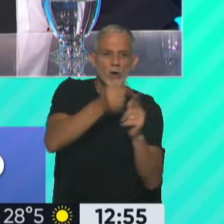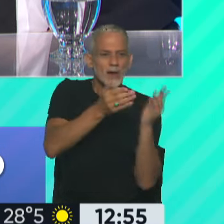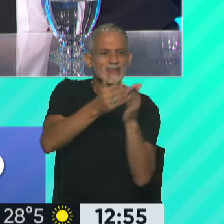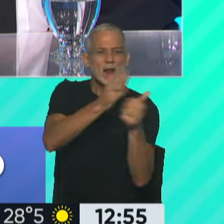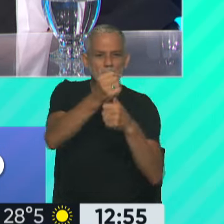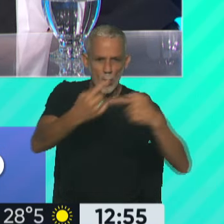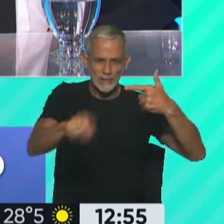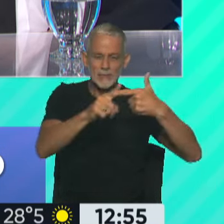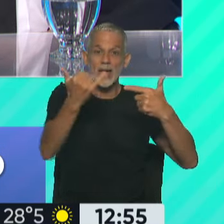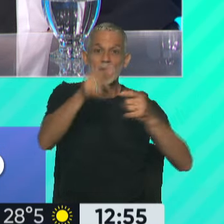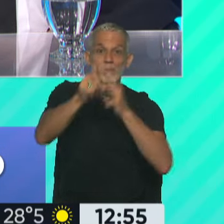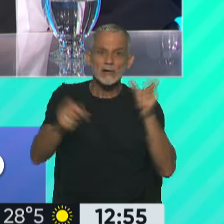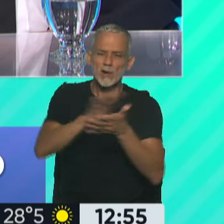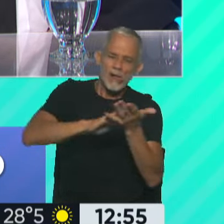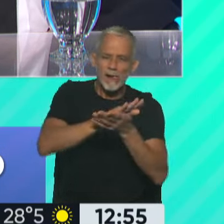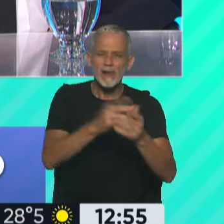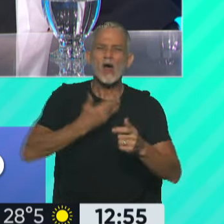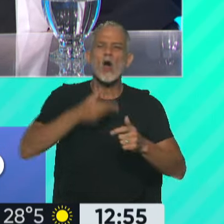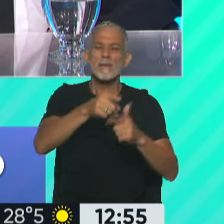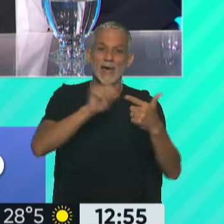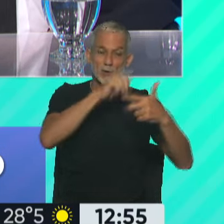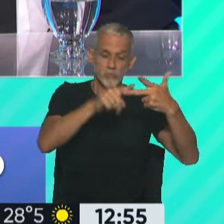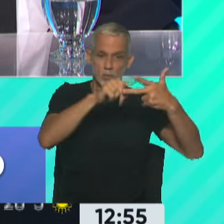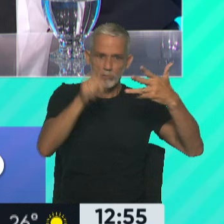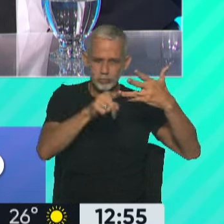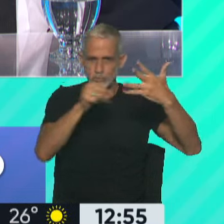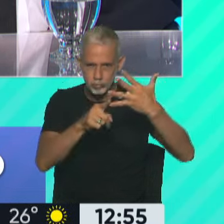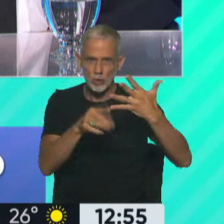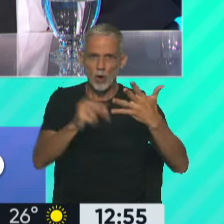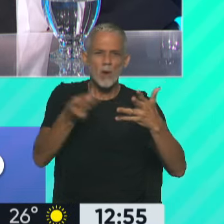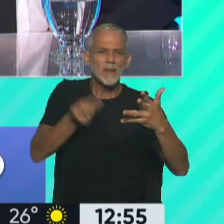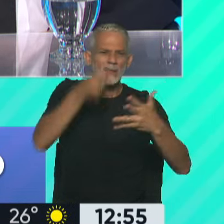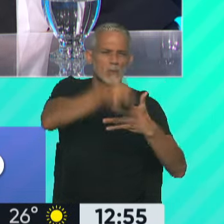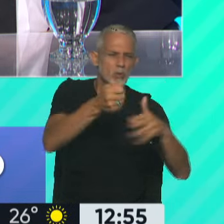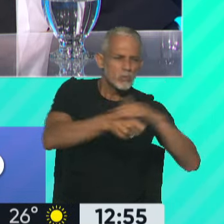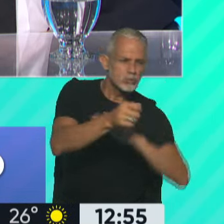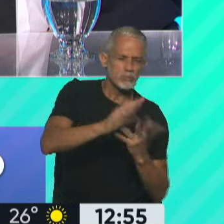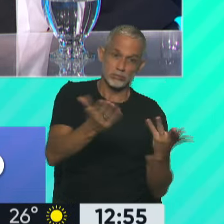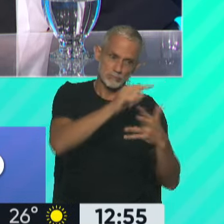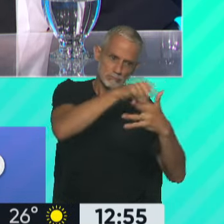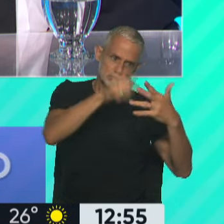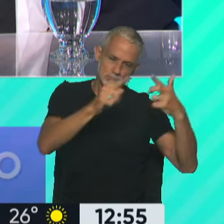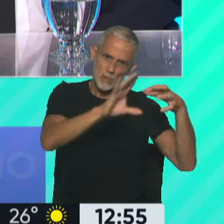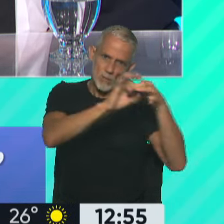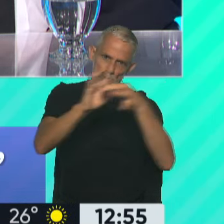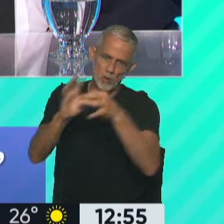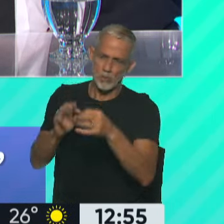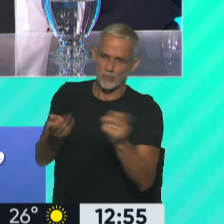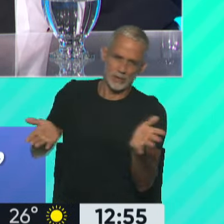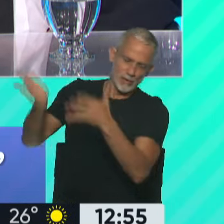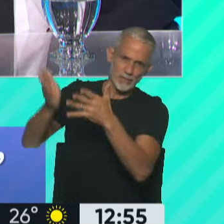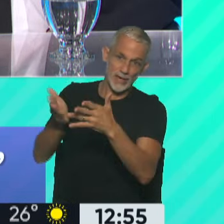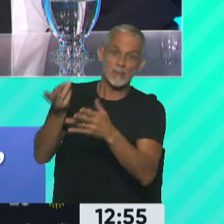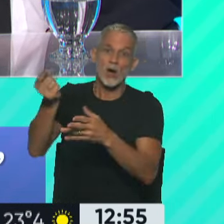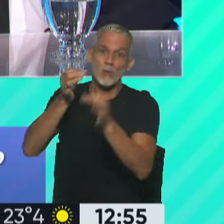transporte, hay funcionarios corruptos o hay estructuras para corromper funcionarios. Que posibilita la venta y la compra. Exactamente. Esto